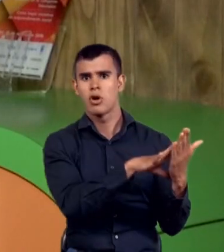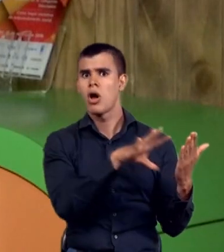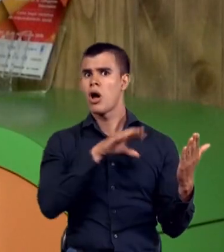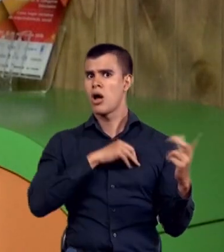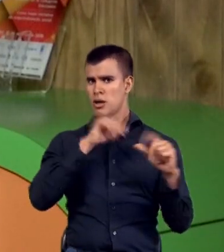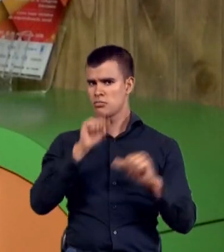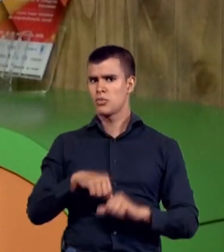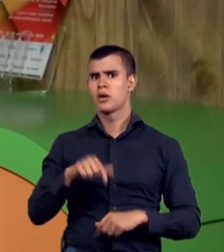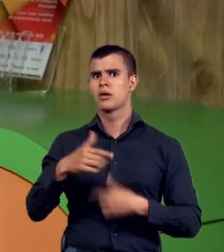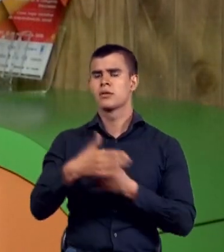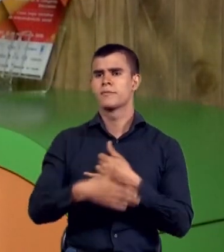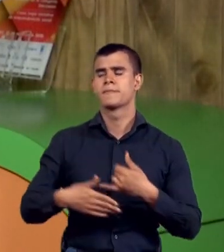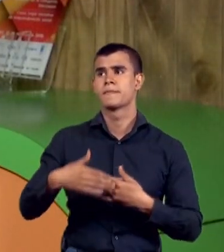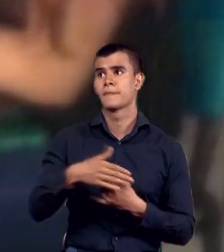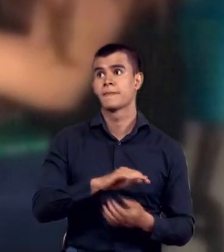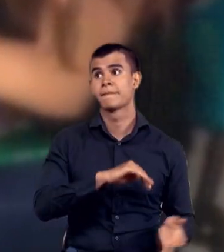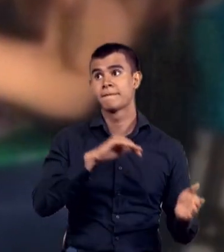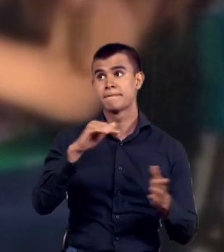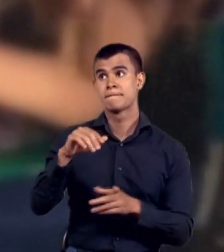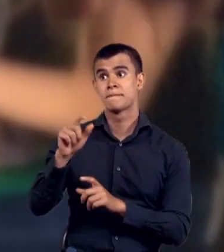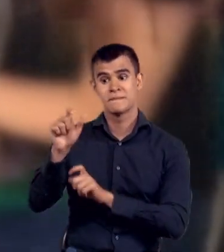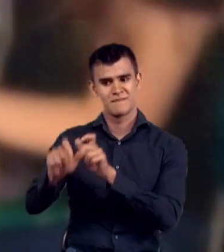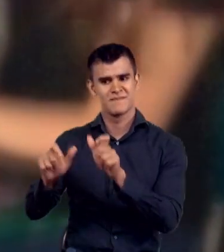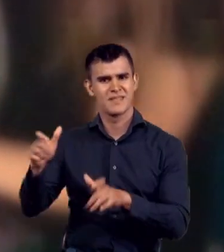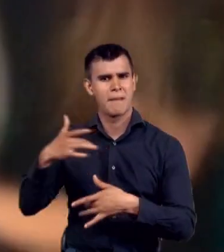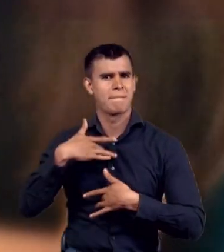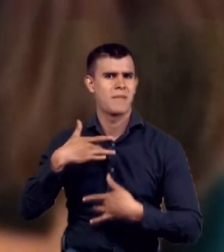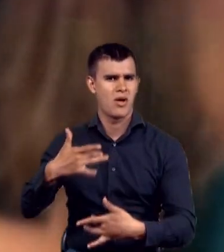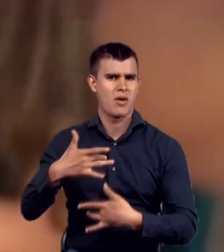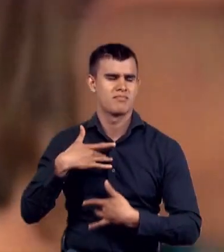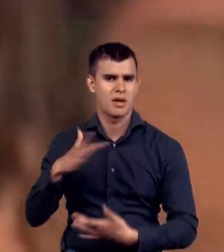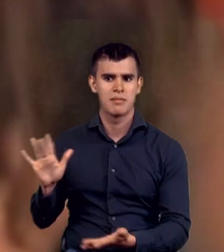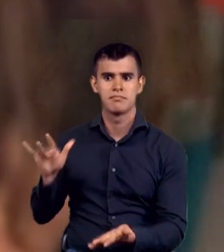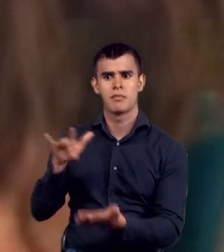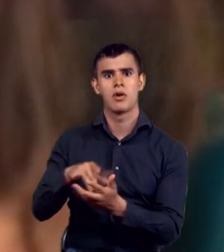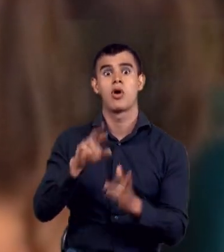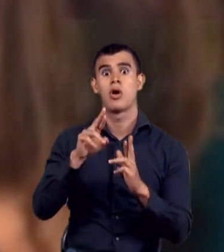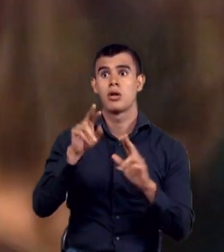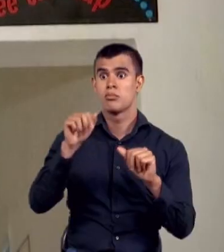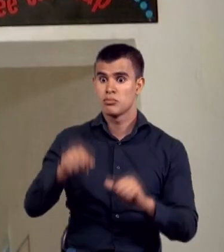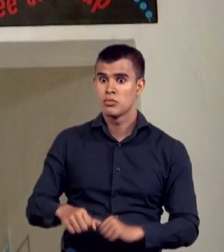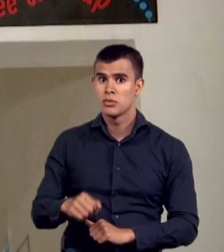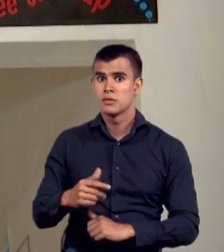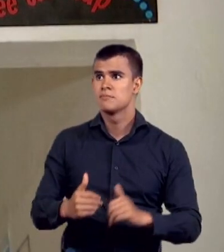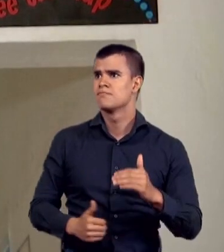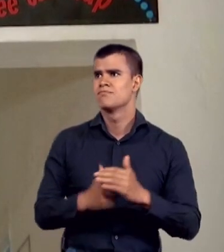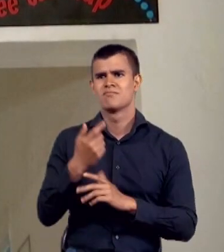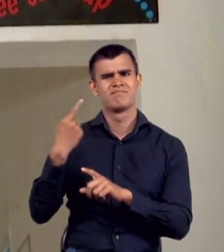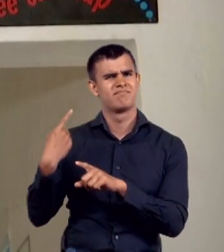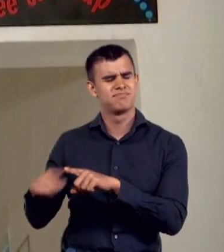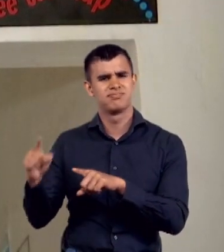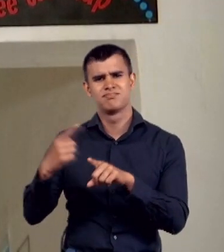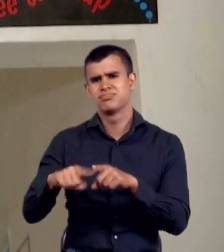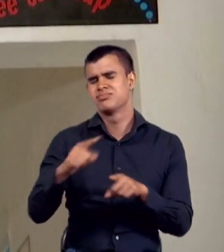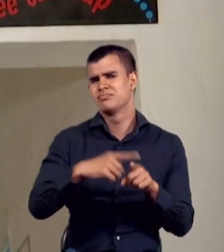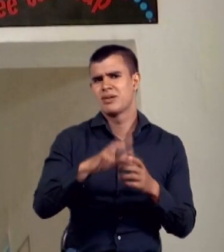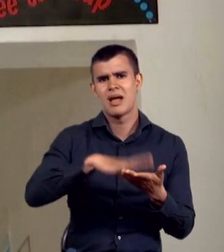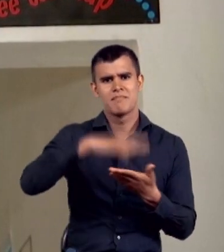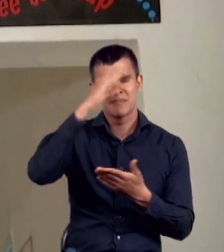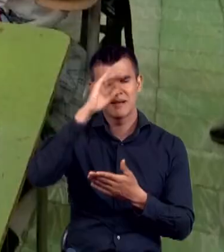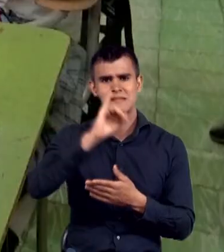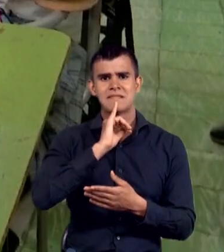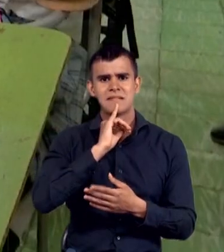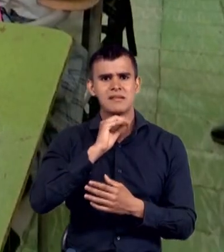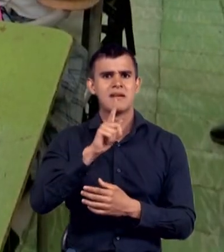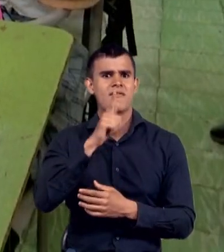en diferentes ciudades de nuestro país. Con el apoyo de los voluntarios, esperan en pocos meses iniciar con la comunidad académica la